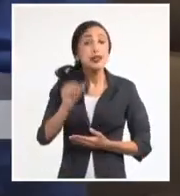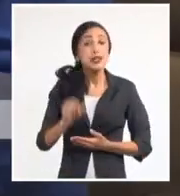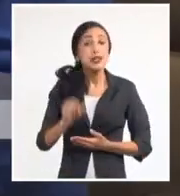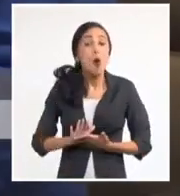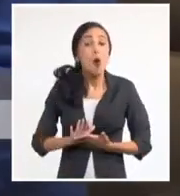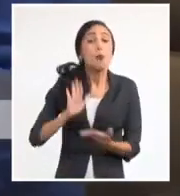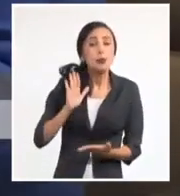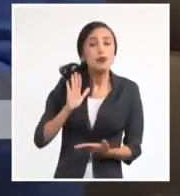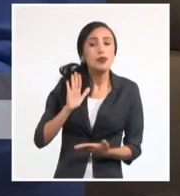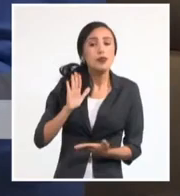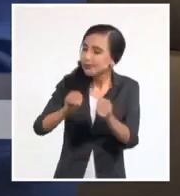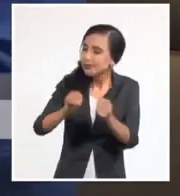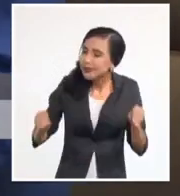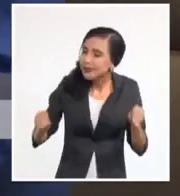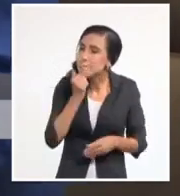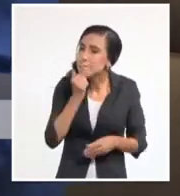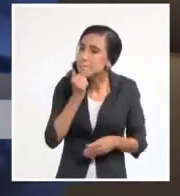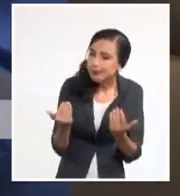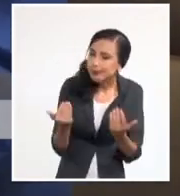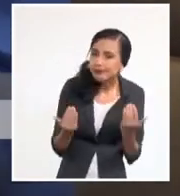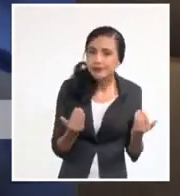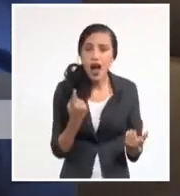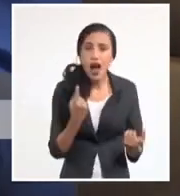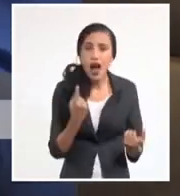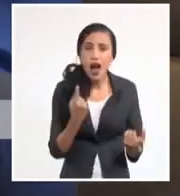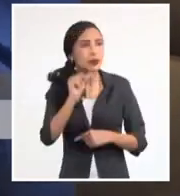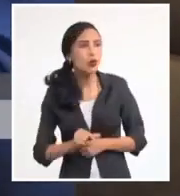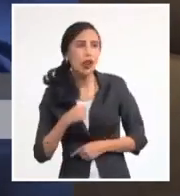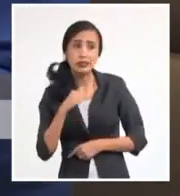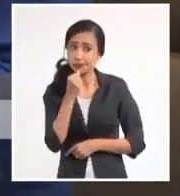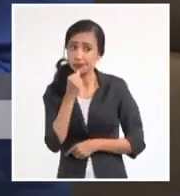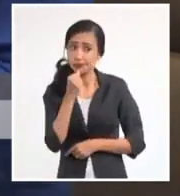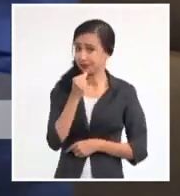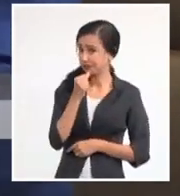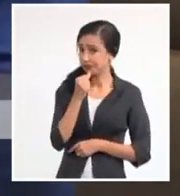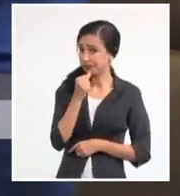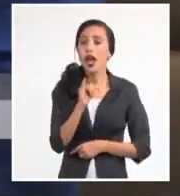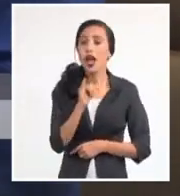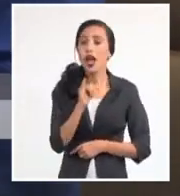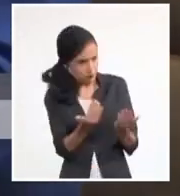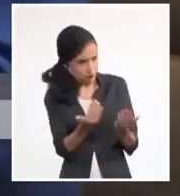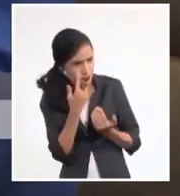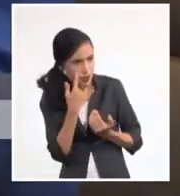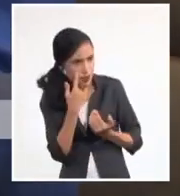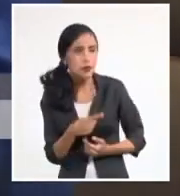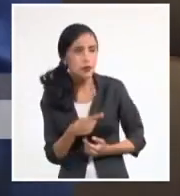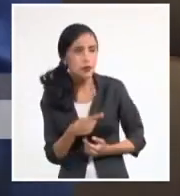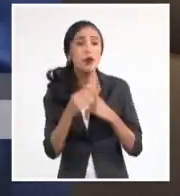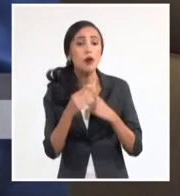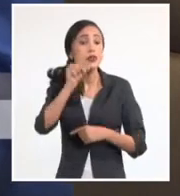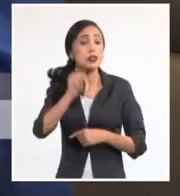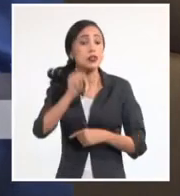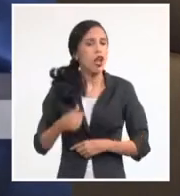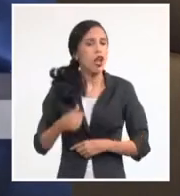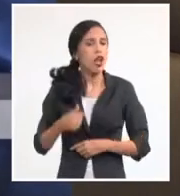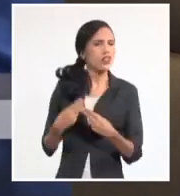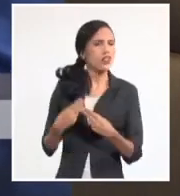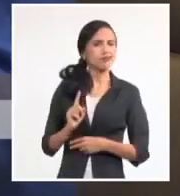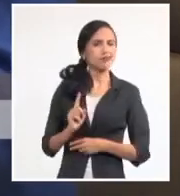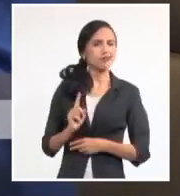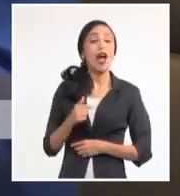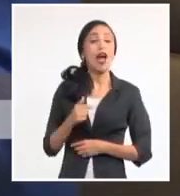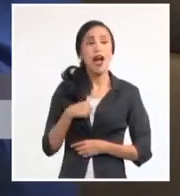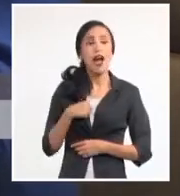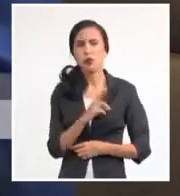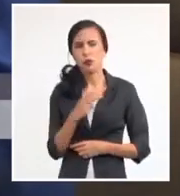más a los que aún tienen cierto grado de incertidumbre, aquellos que todavía no tienen todo el nivel de confianza de lo que es la